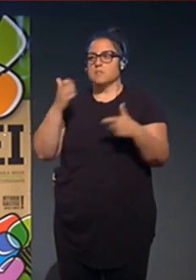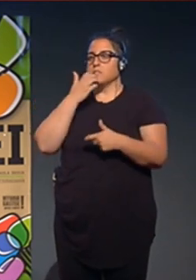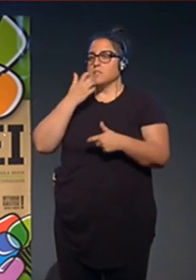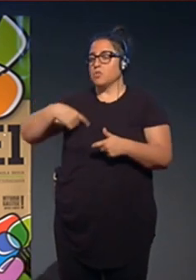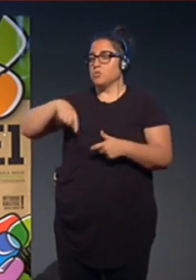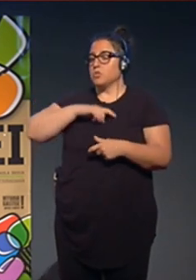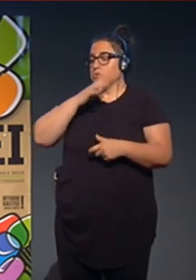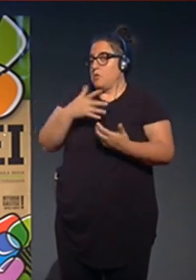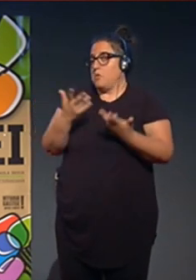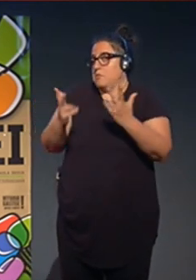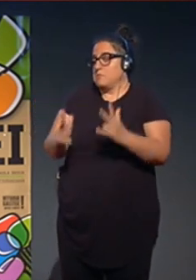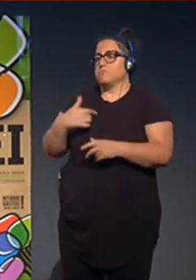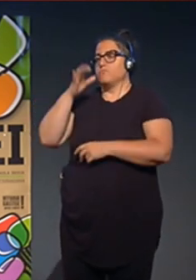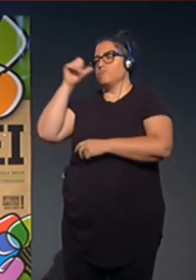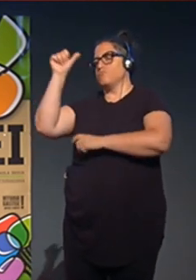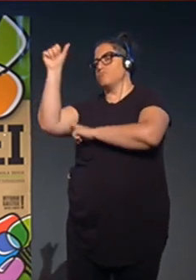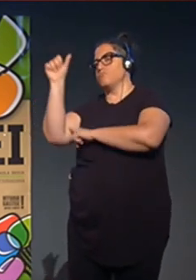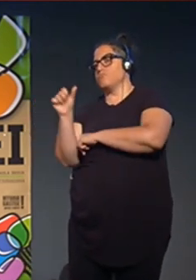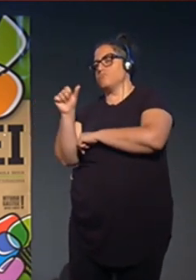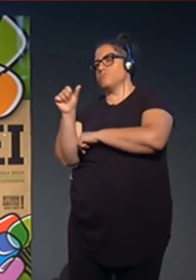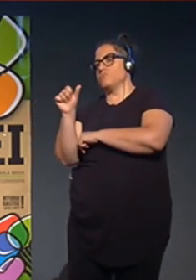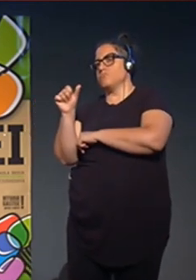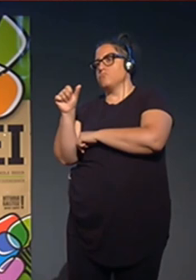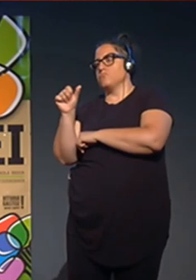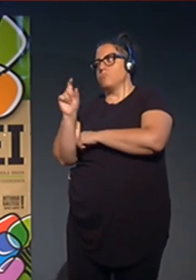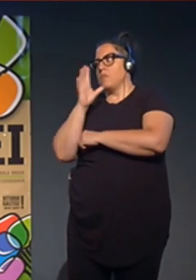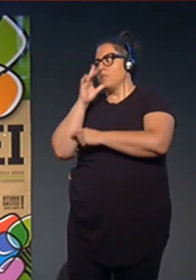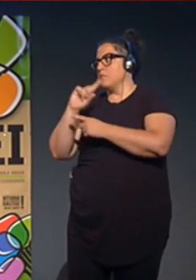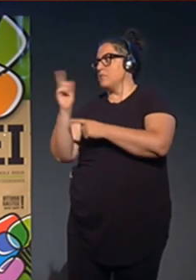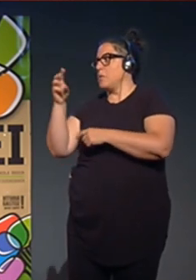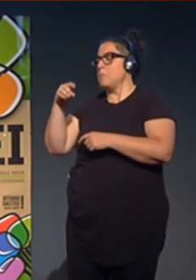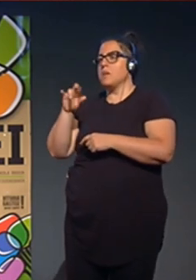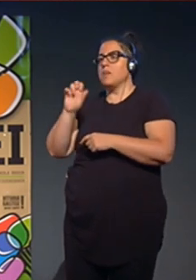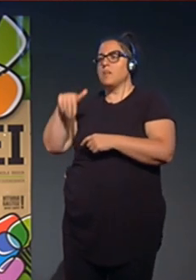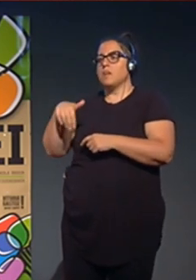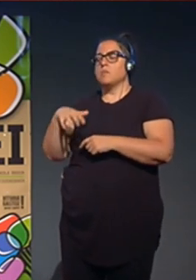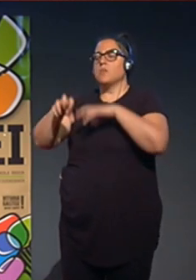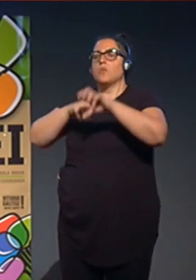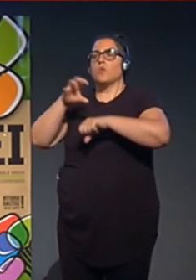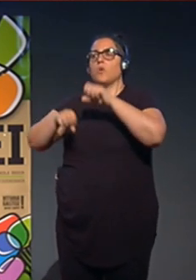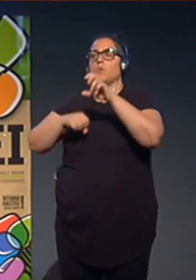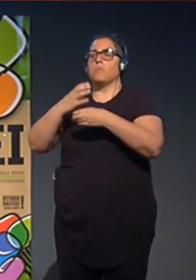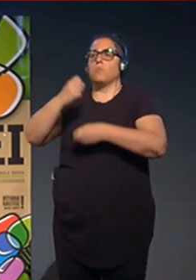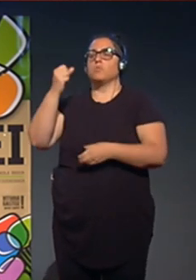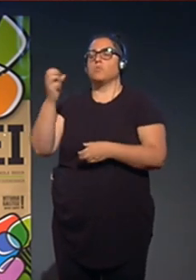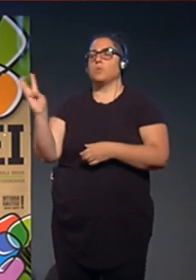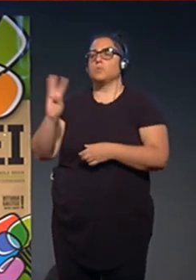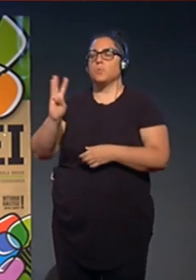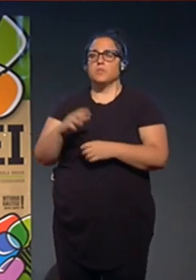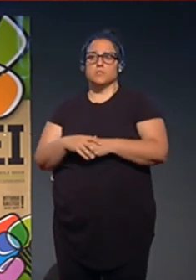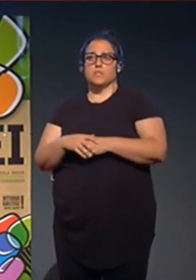Atentamente pues esto Mirian nos hubiese comprado unas cuantas botellas de Whisky nos